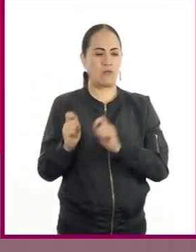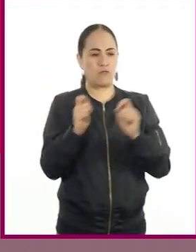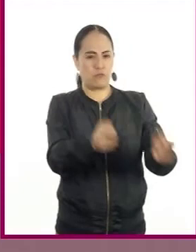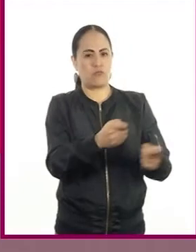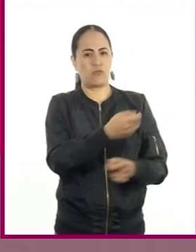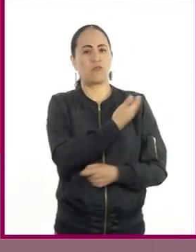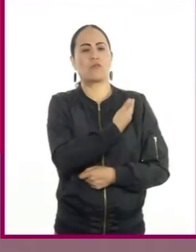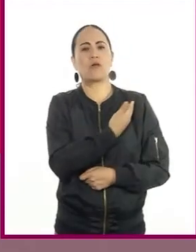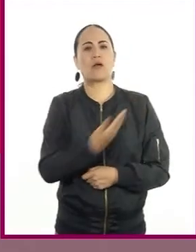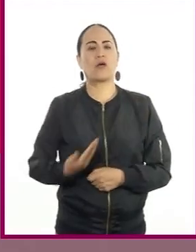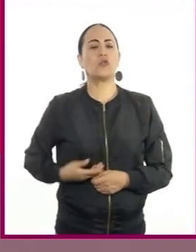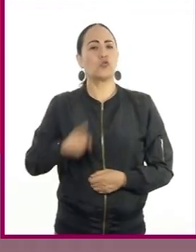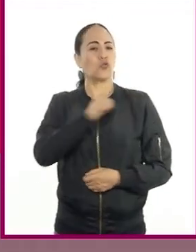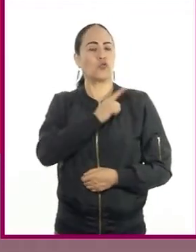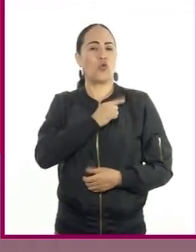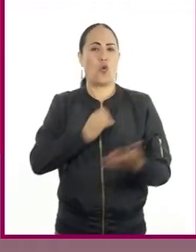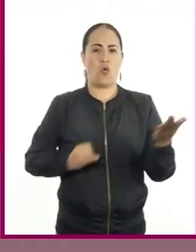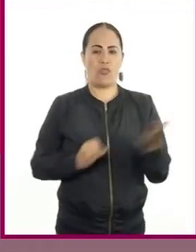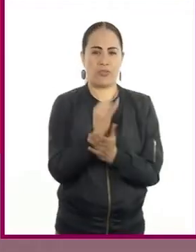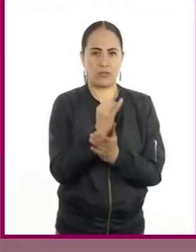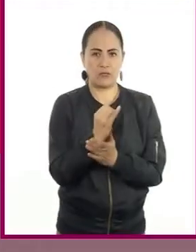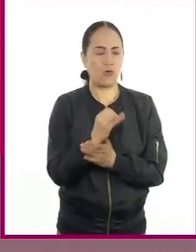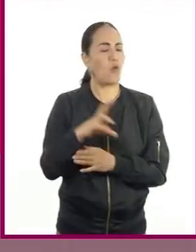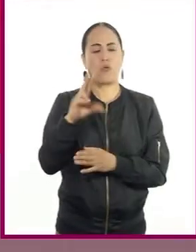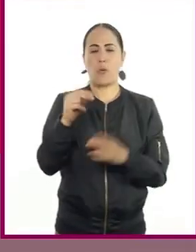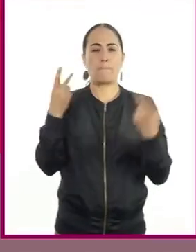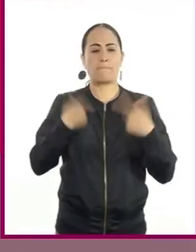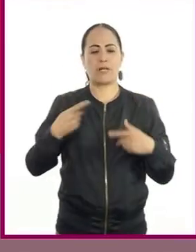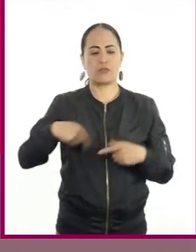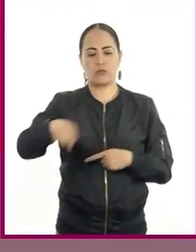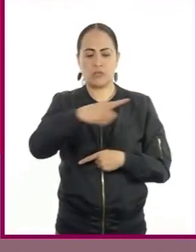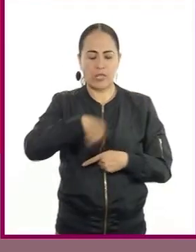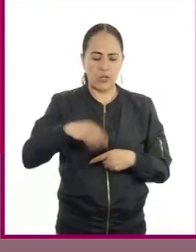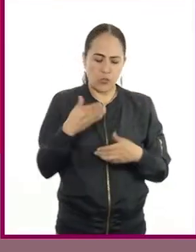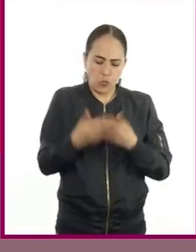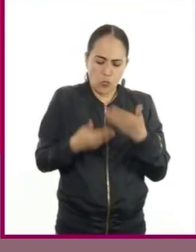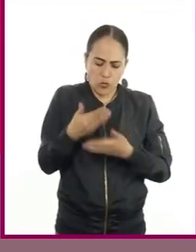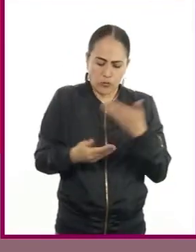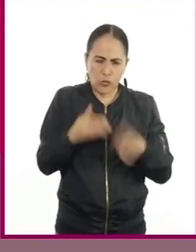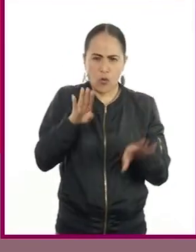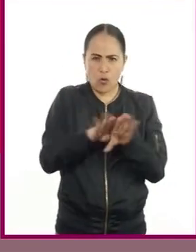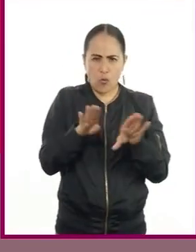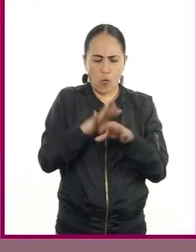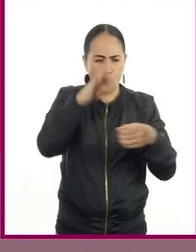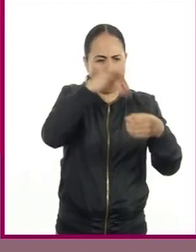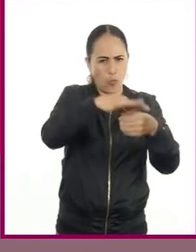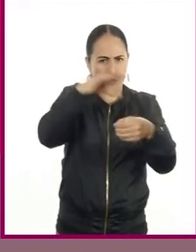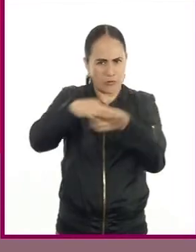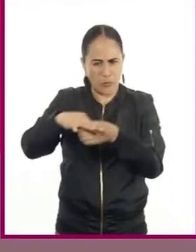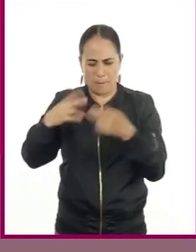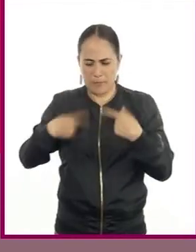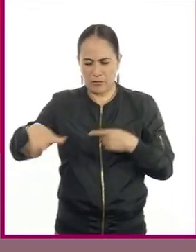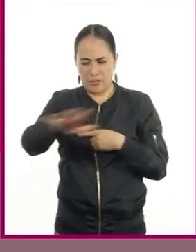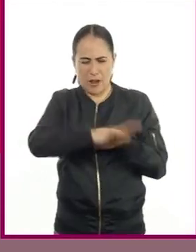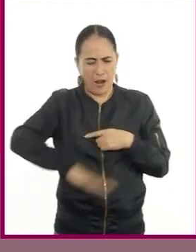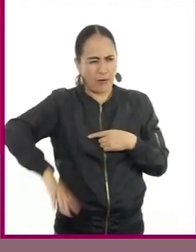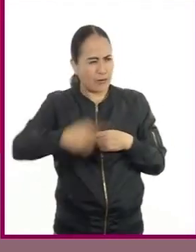derecho por sí mismo a ejercerlo, sino que lo ha obtenido mediante un procedimiento de elección y está sometido al escrutinio